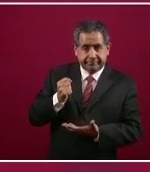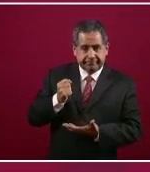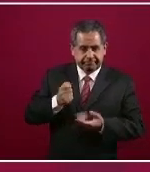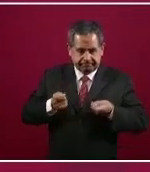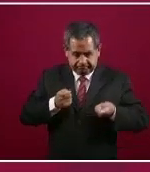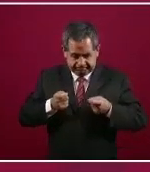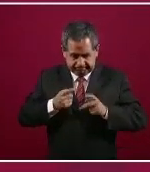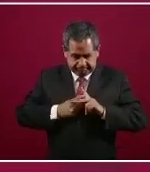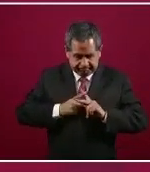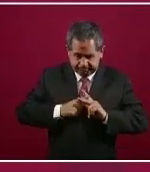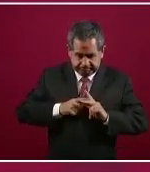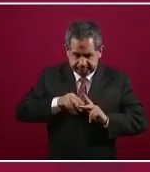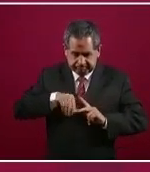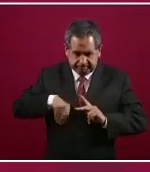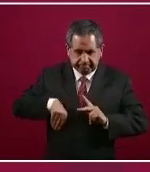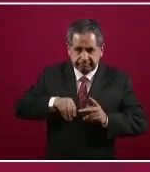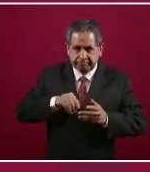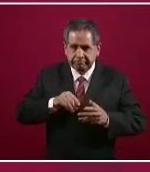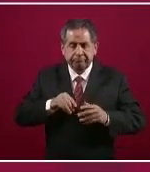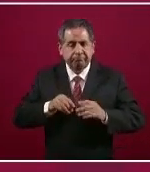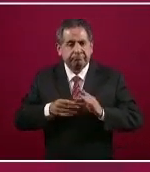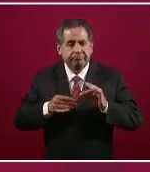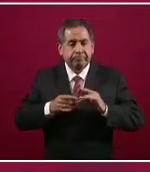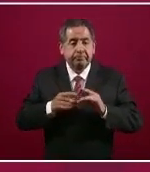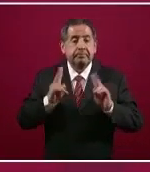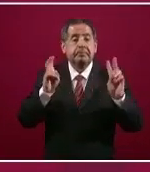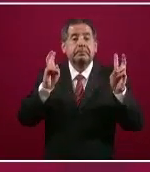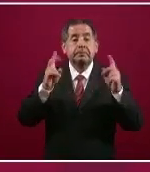manejo de gestión,